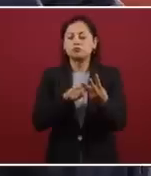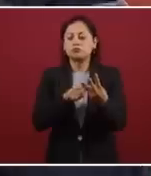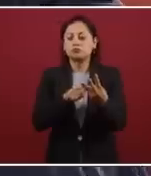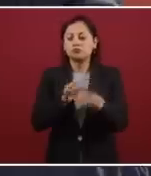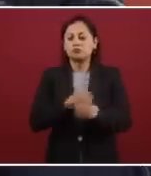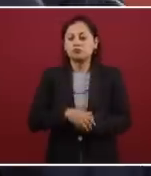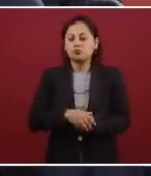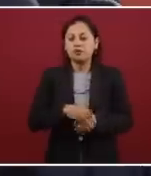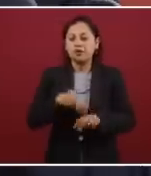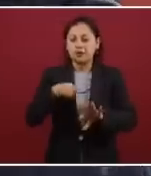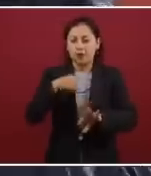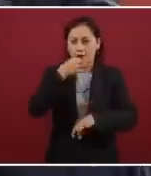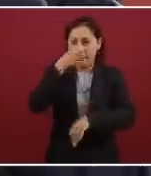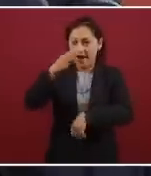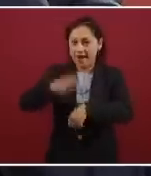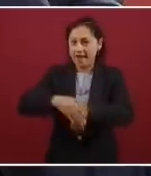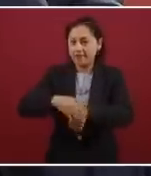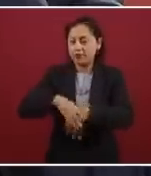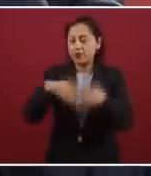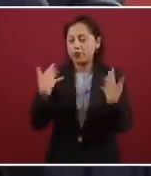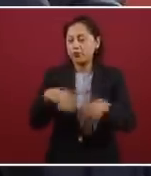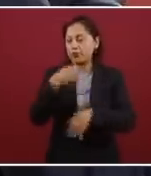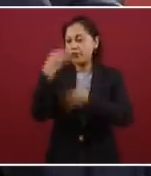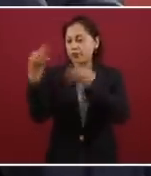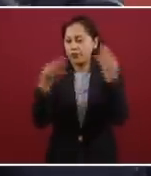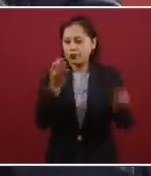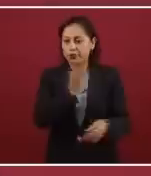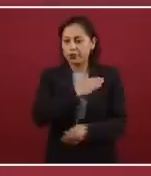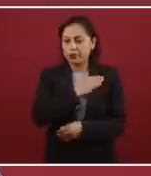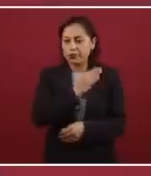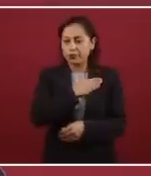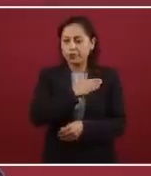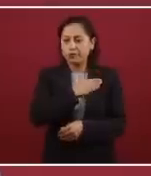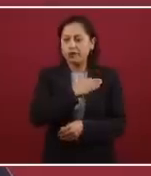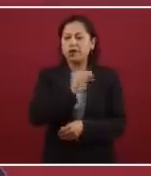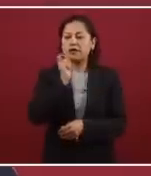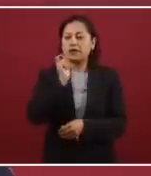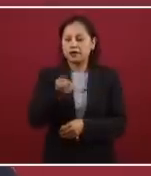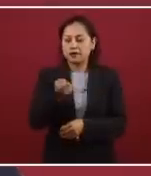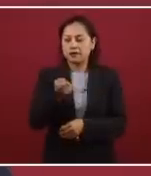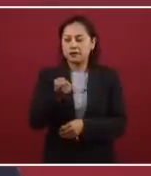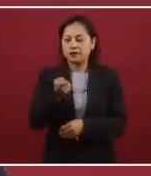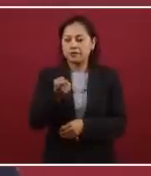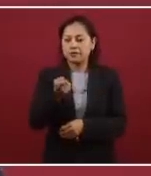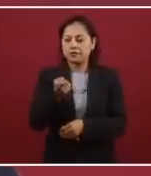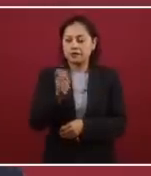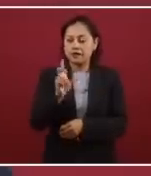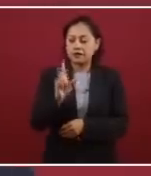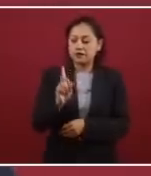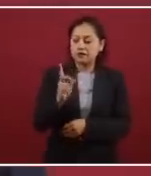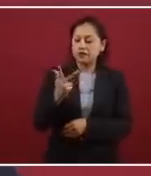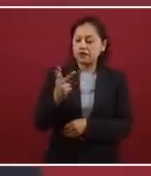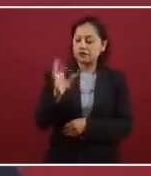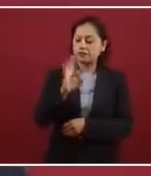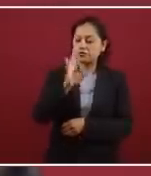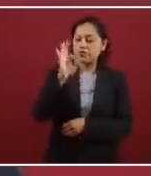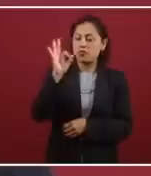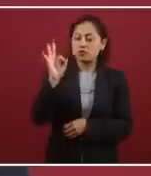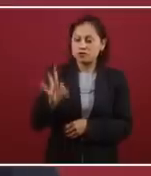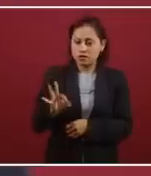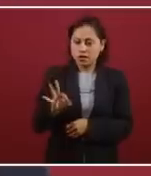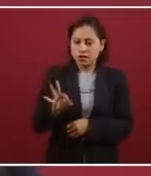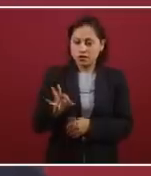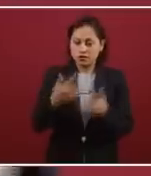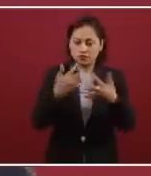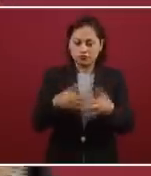como noticia buena que pasamos del 38% de capacidad productiva en